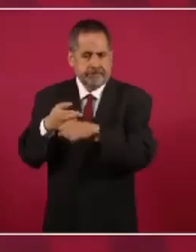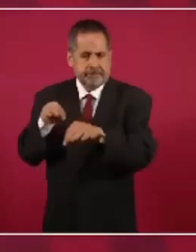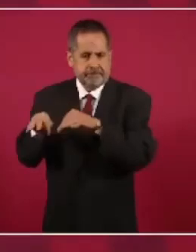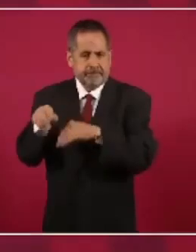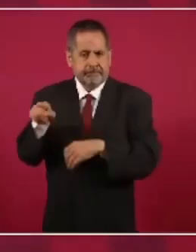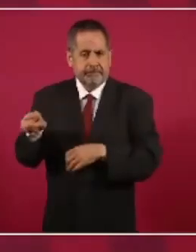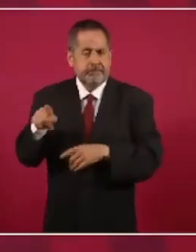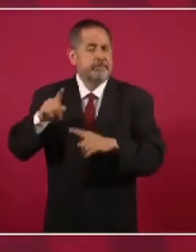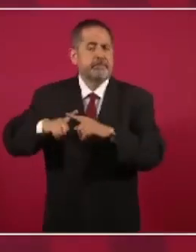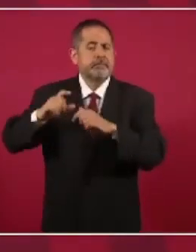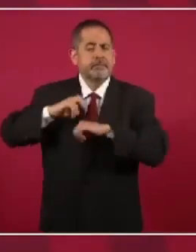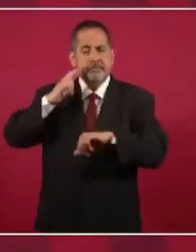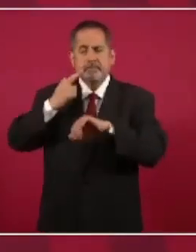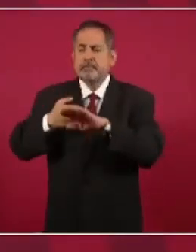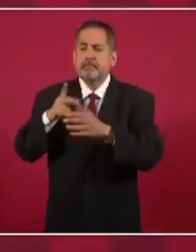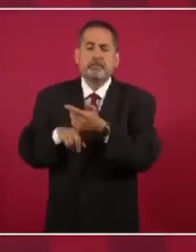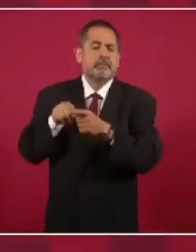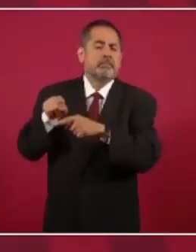estaba en manos